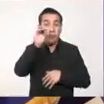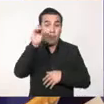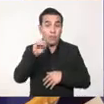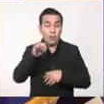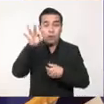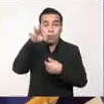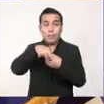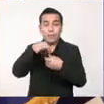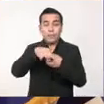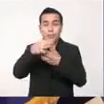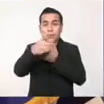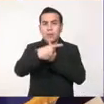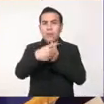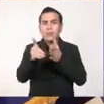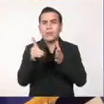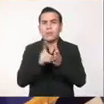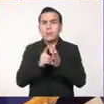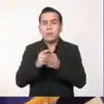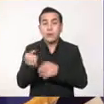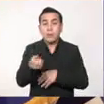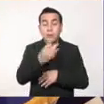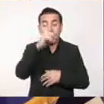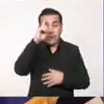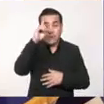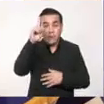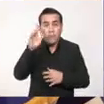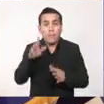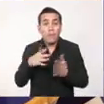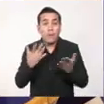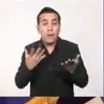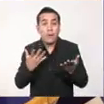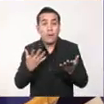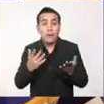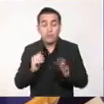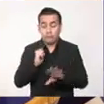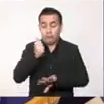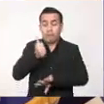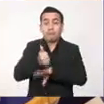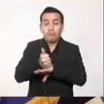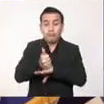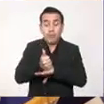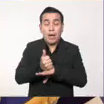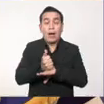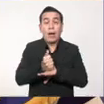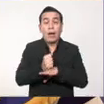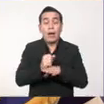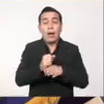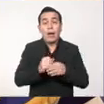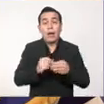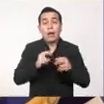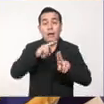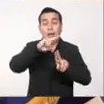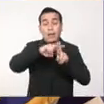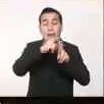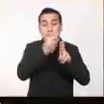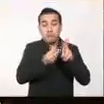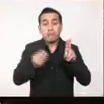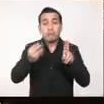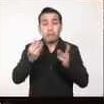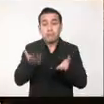diputados? Es decir, ¿por qué digo tú? Porque Nuevas Ideas, que sea el partido que creamos, y Gana, que sea el partido con el que corrí para la